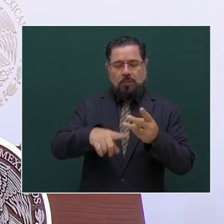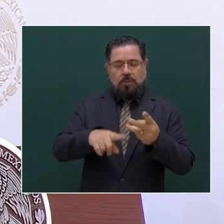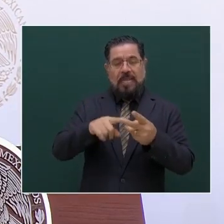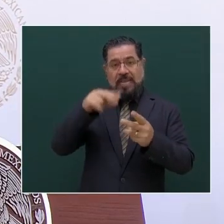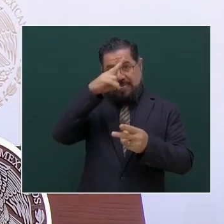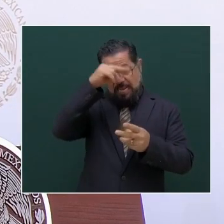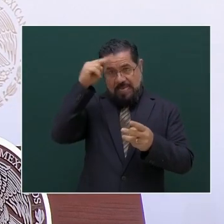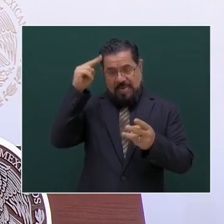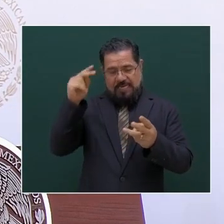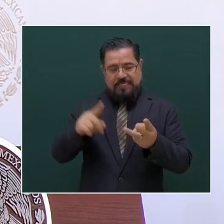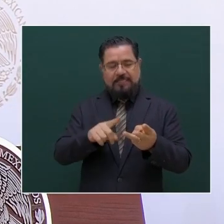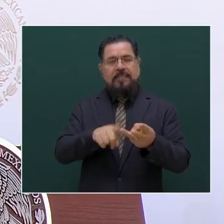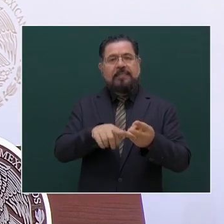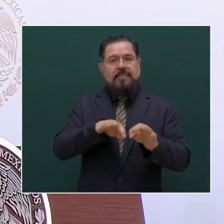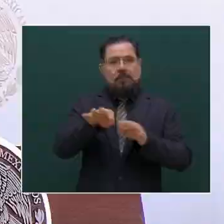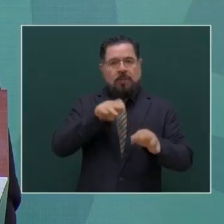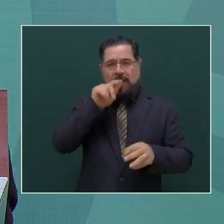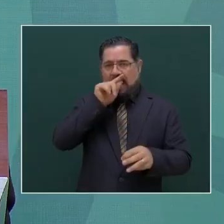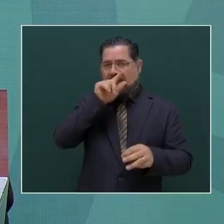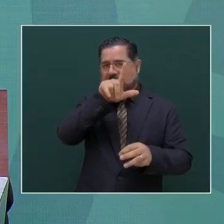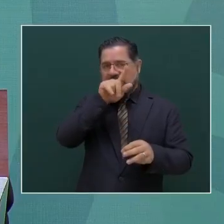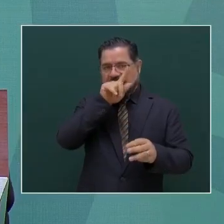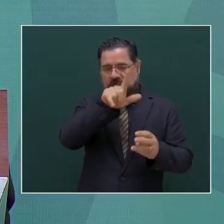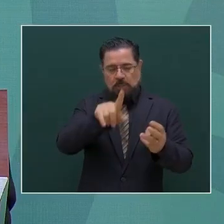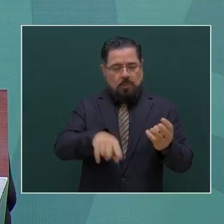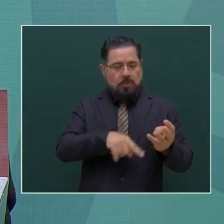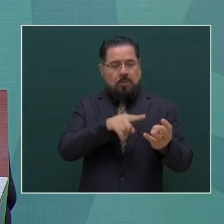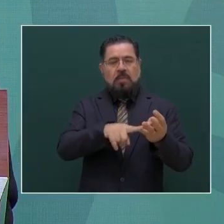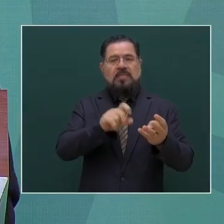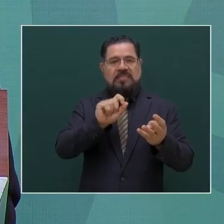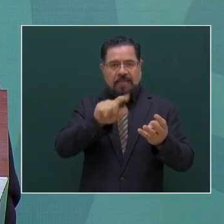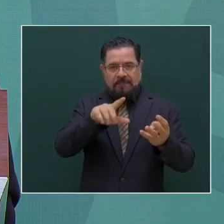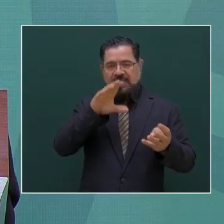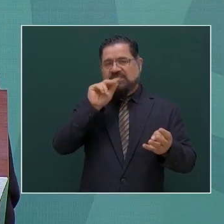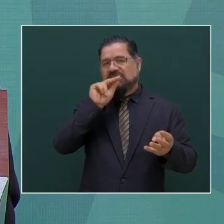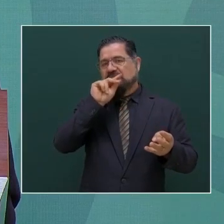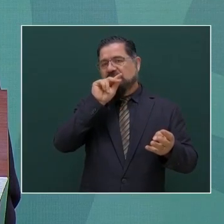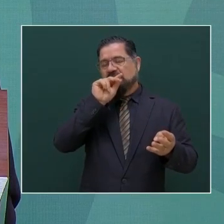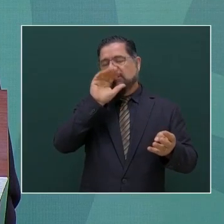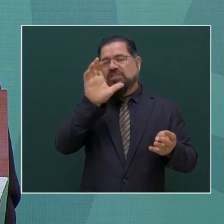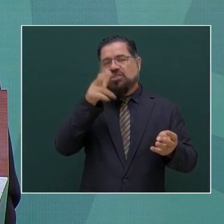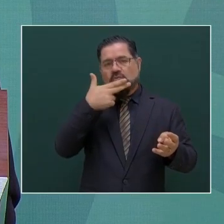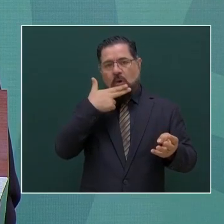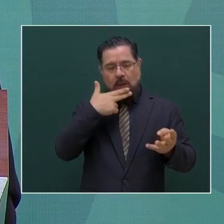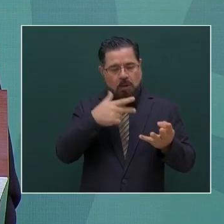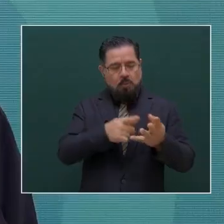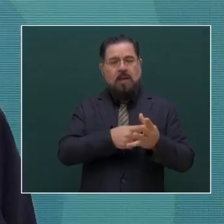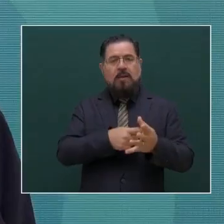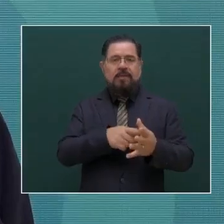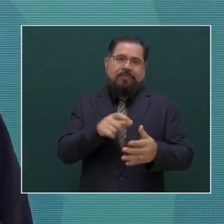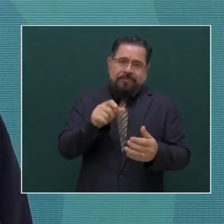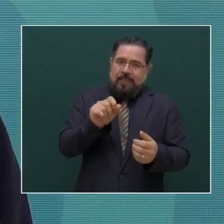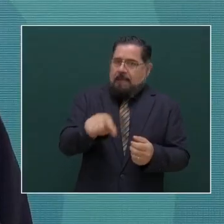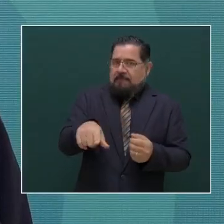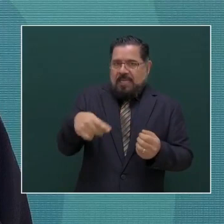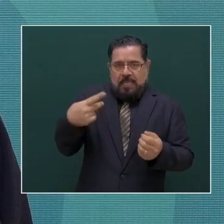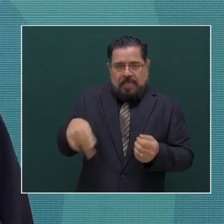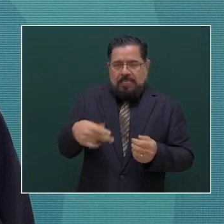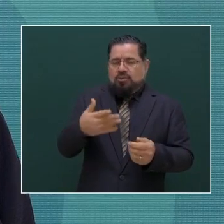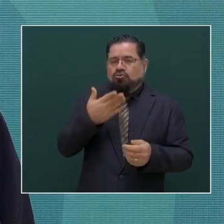Nayarit, en Jalisco, en Chihuahua, desde luego aquí en